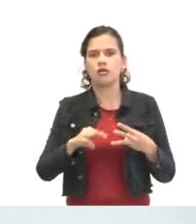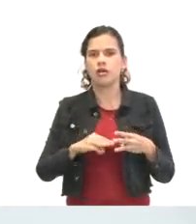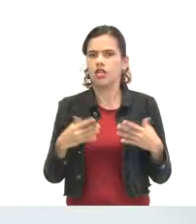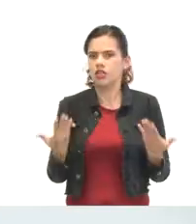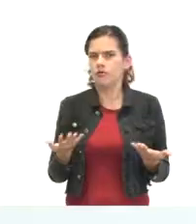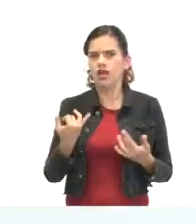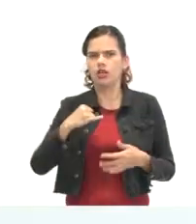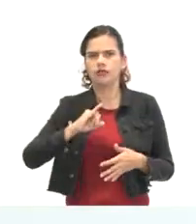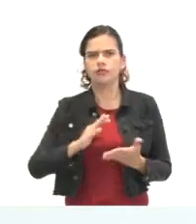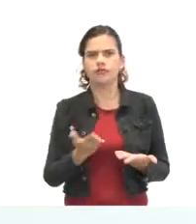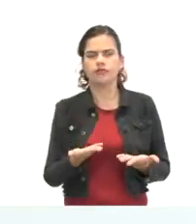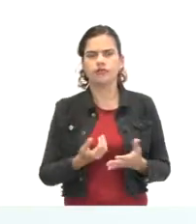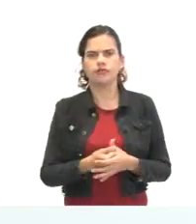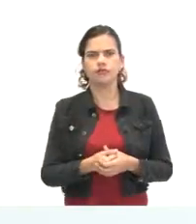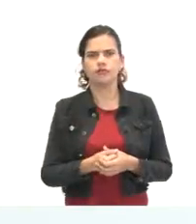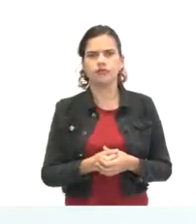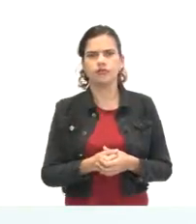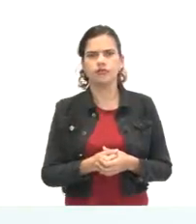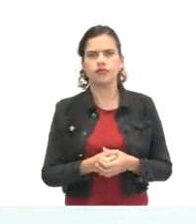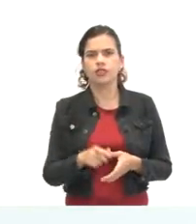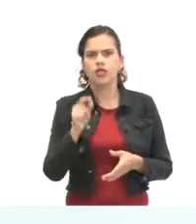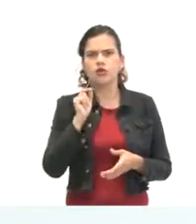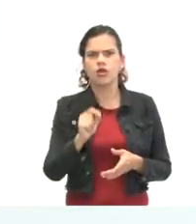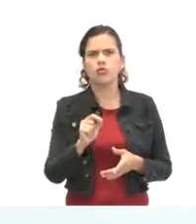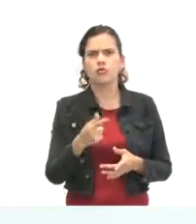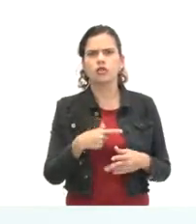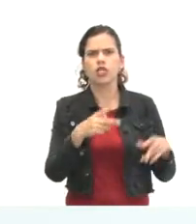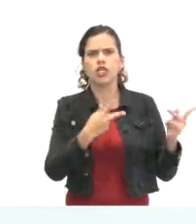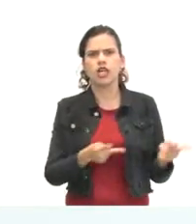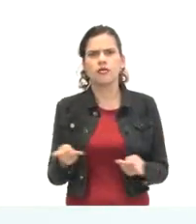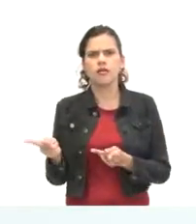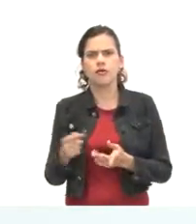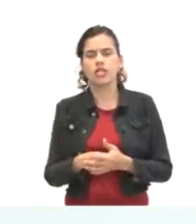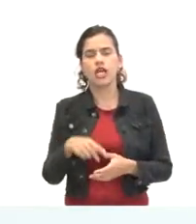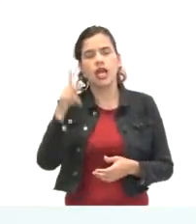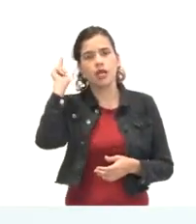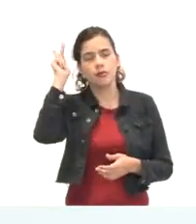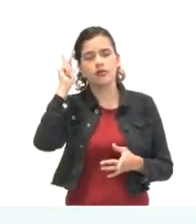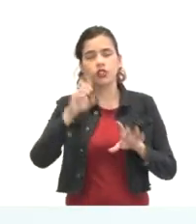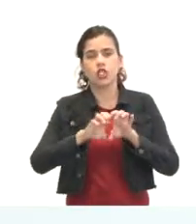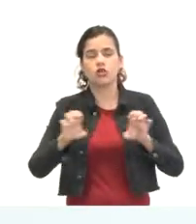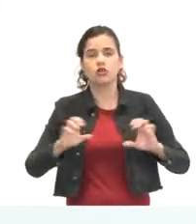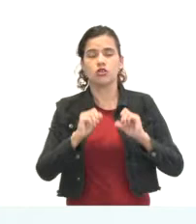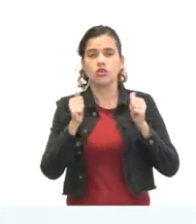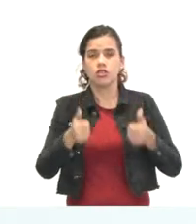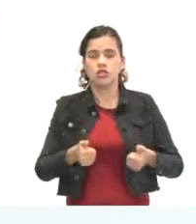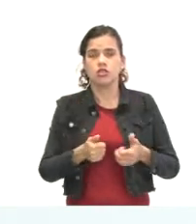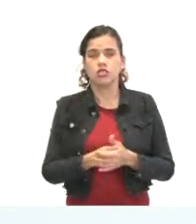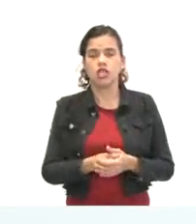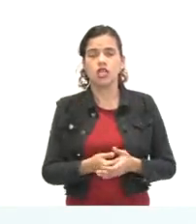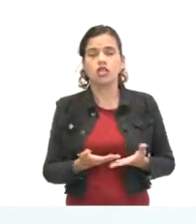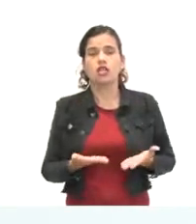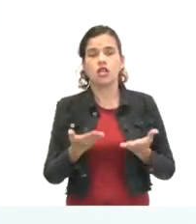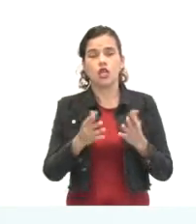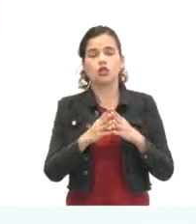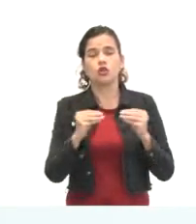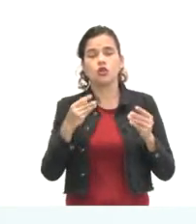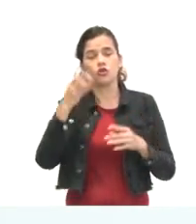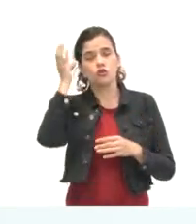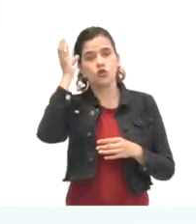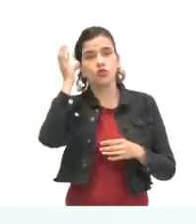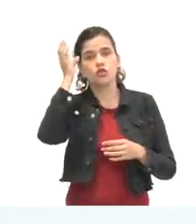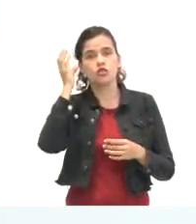más tenemos? Bueno, Julián, llegó el momento de darle la bienvenida a la profesora de educación inicial que viene impartiendo todo